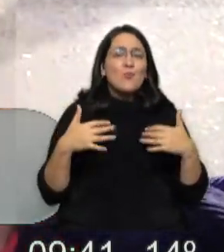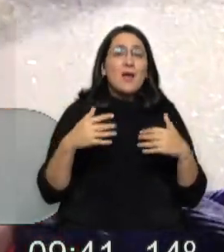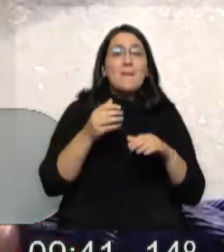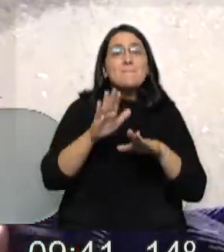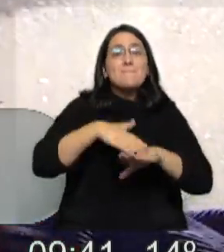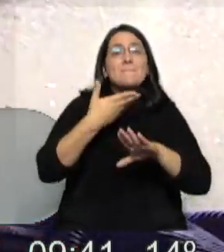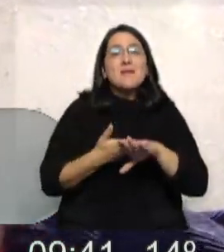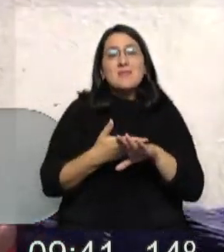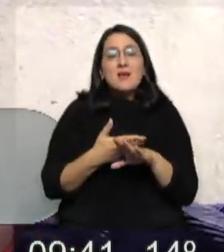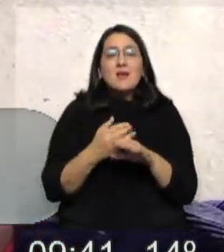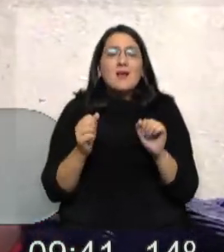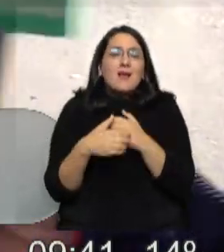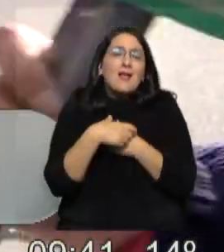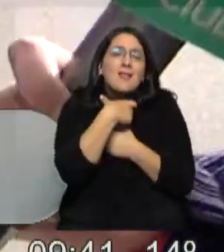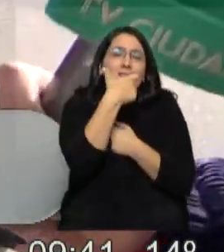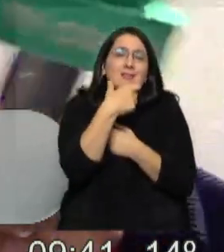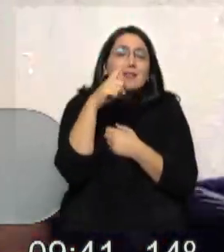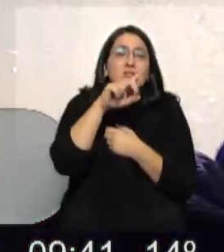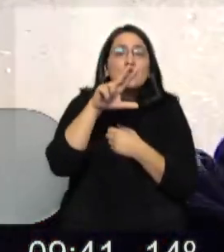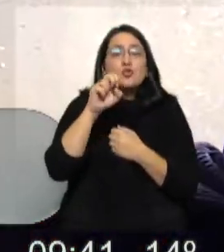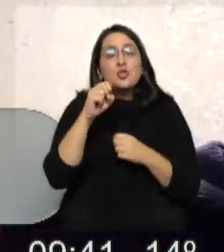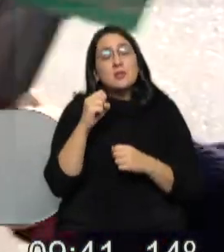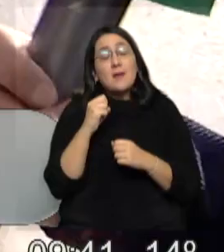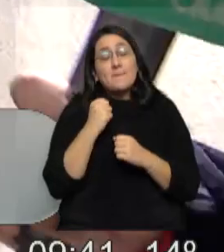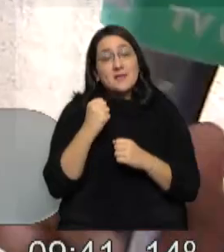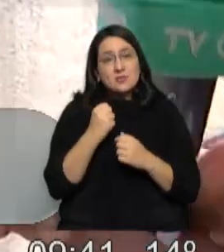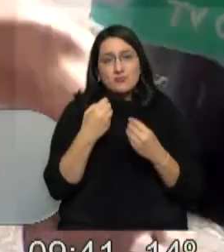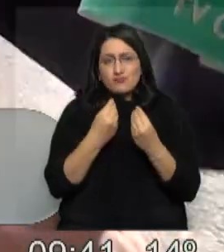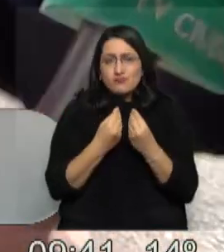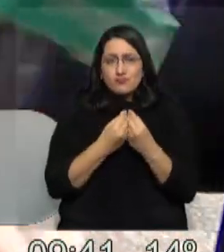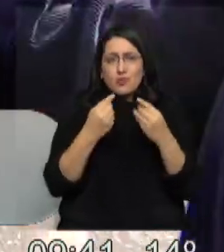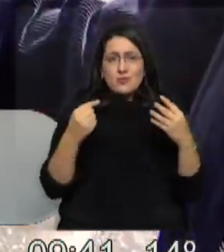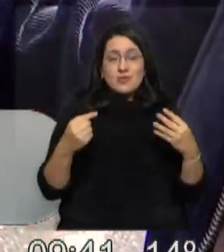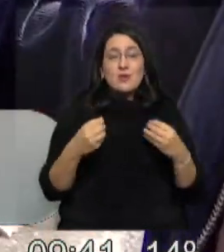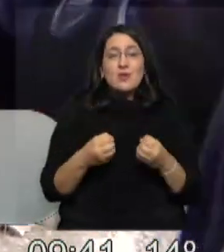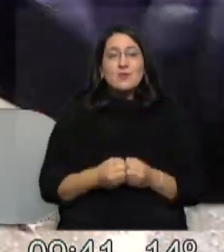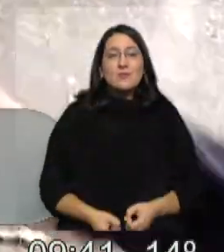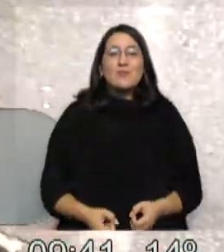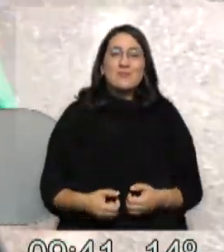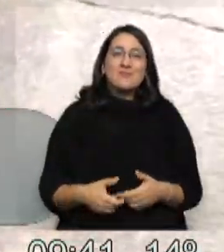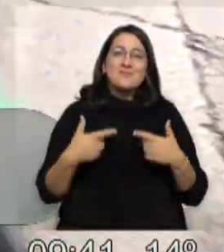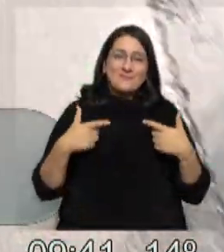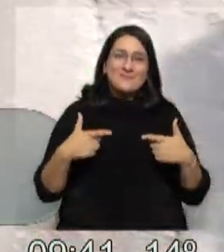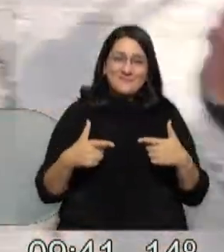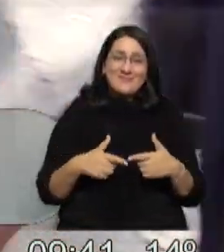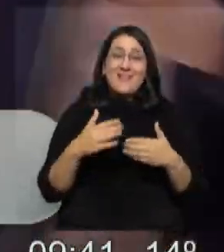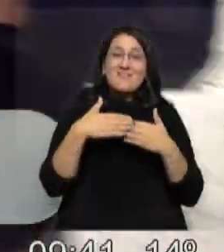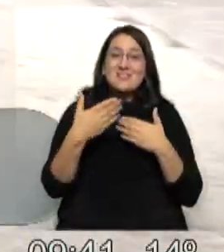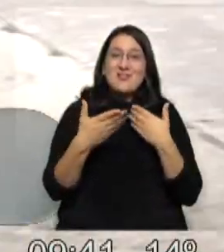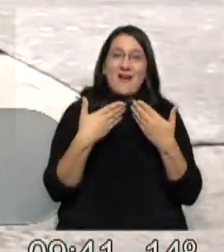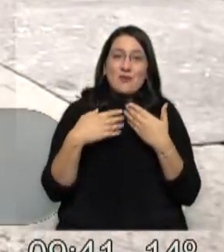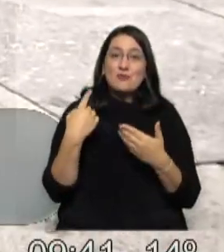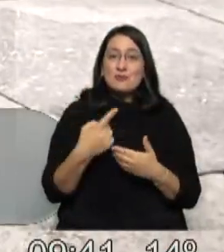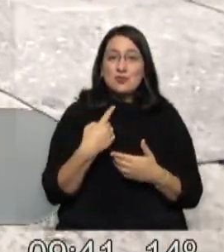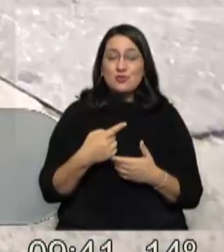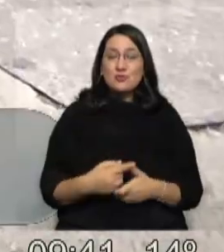medias de abrigo, 180 pesos, ¿verdad? Ah, bien, bárbaro. Tenemos de todo. Bueno, vamos arriba, vecino, buena venta, ¿eh? No, a las órdenes, por favor, estamos a las órdenes. El vecino conversando con